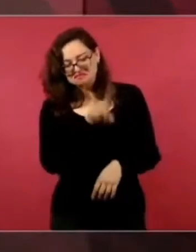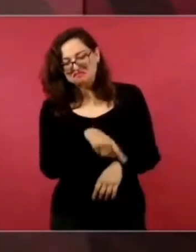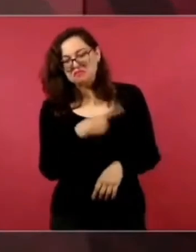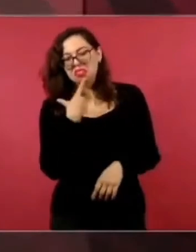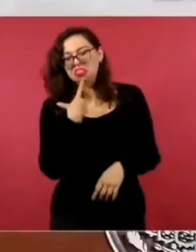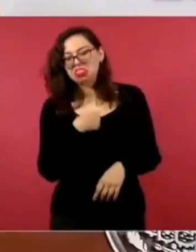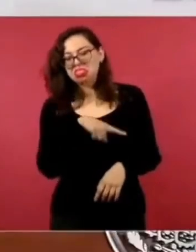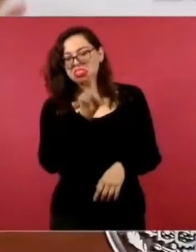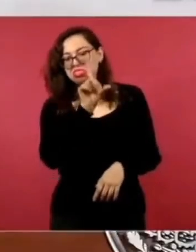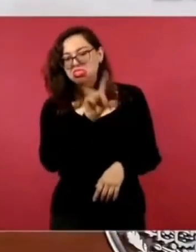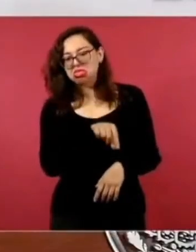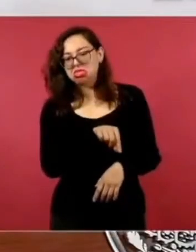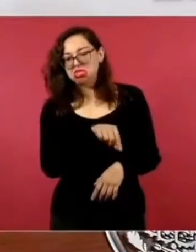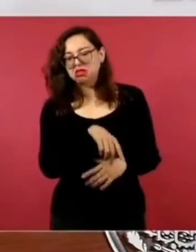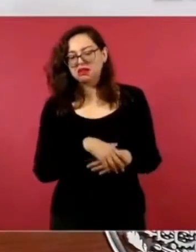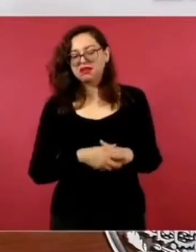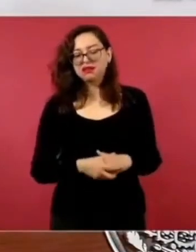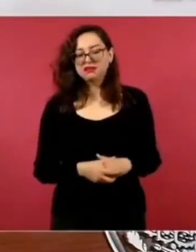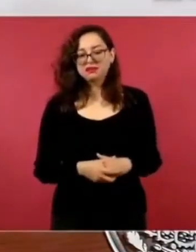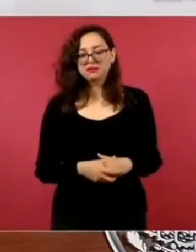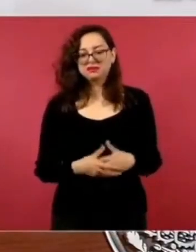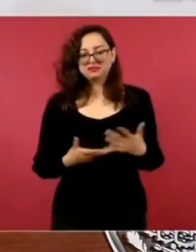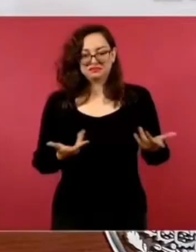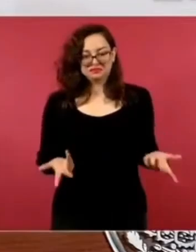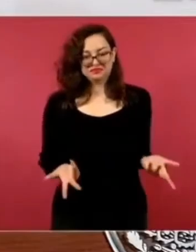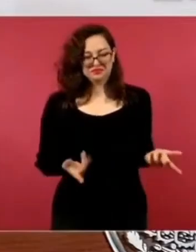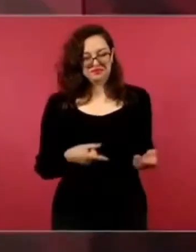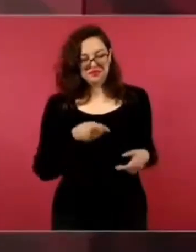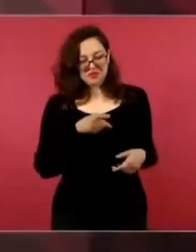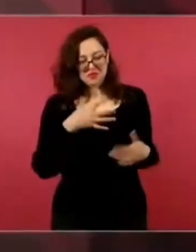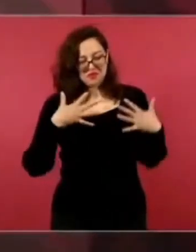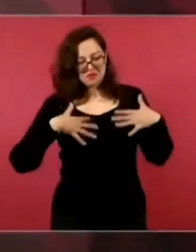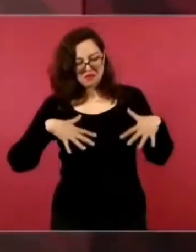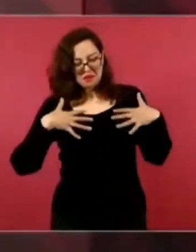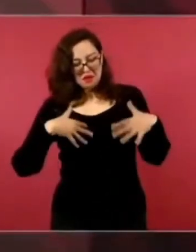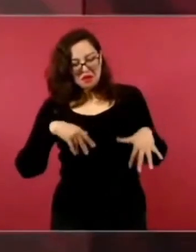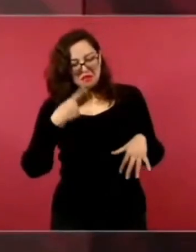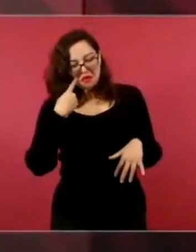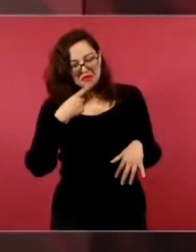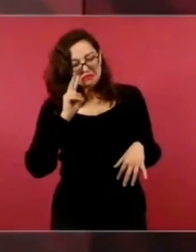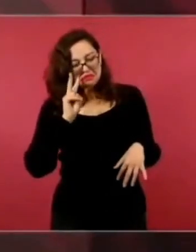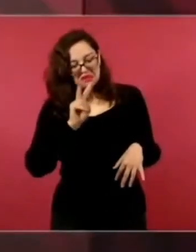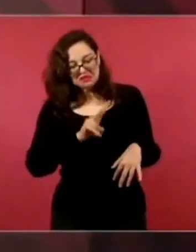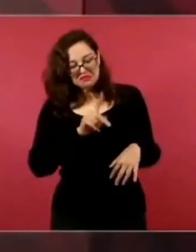Lo que siempre decimos, ¿no? Como te ven, te tratan.